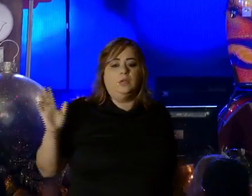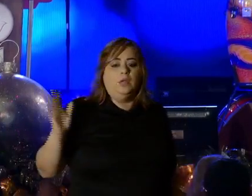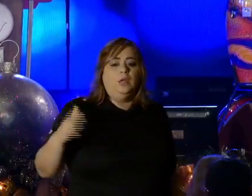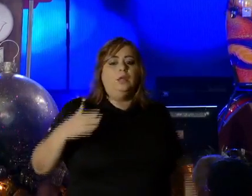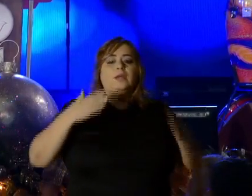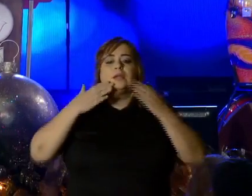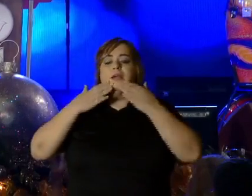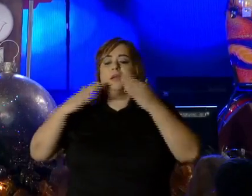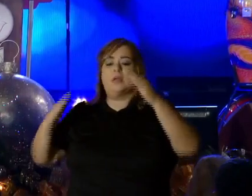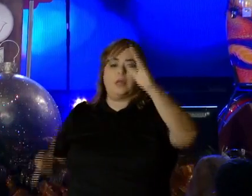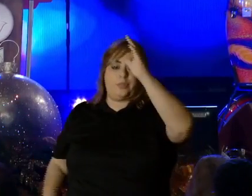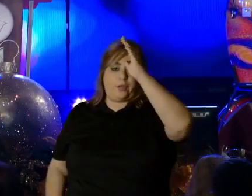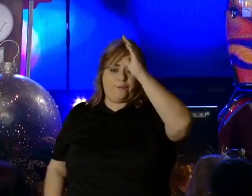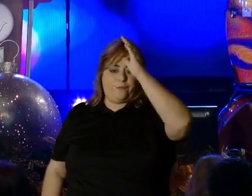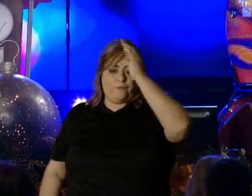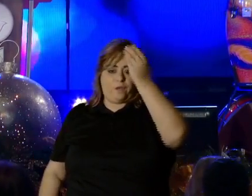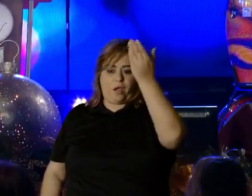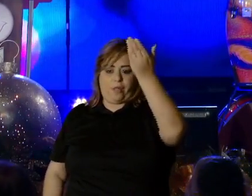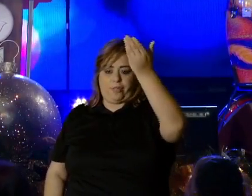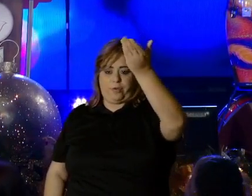Gracias, Padre.